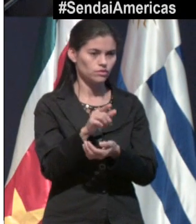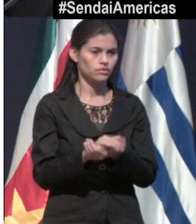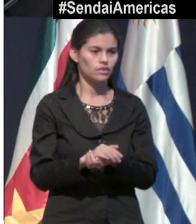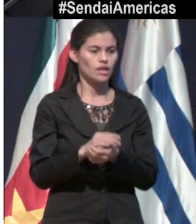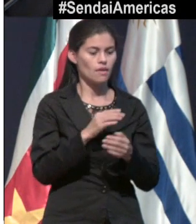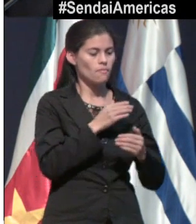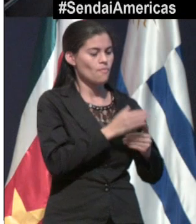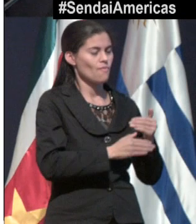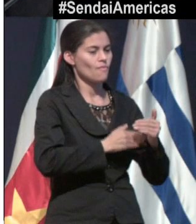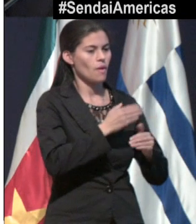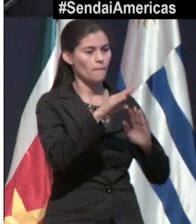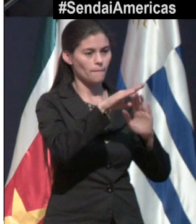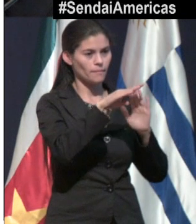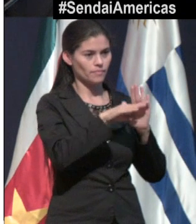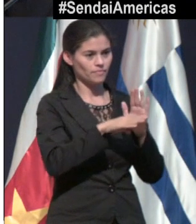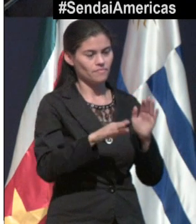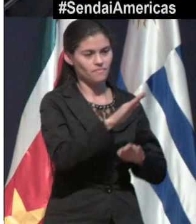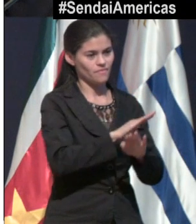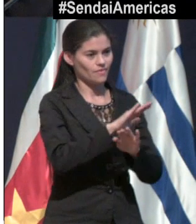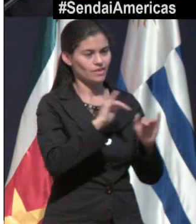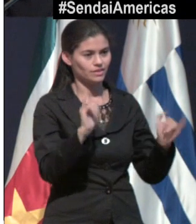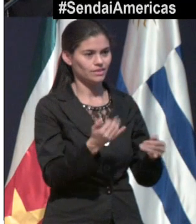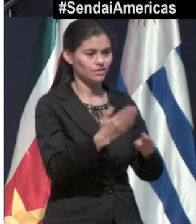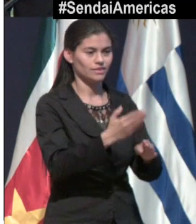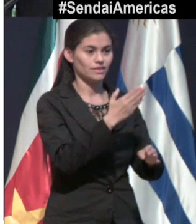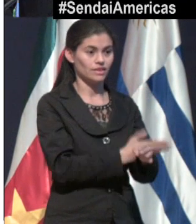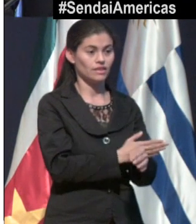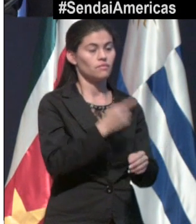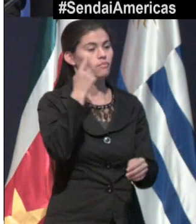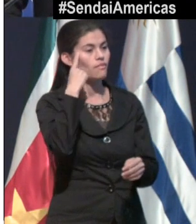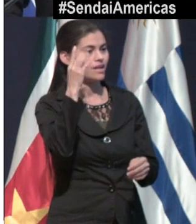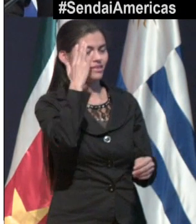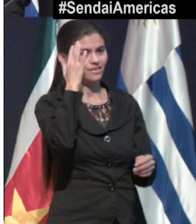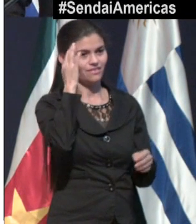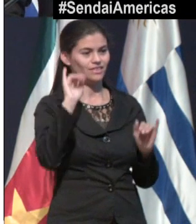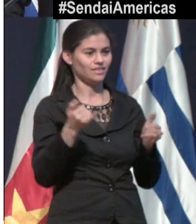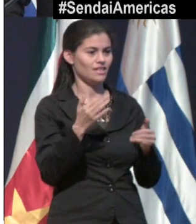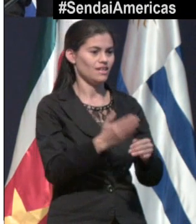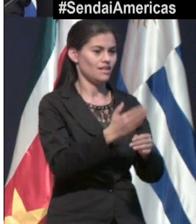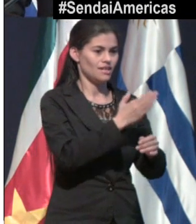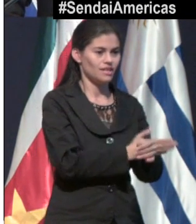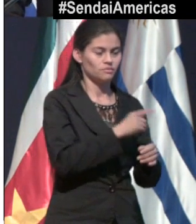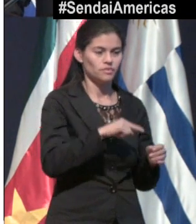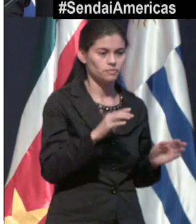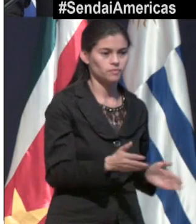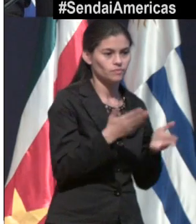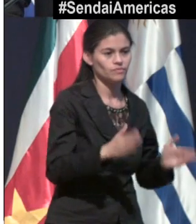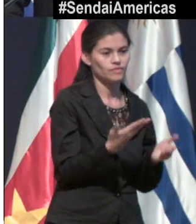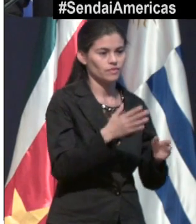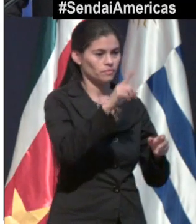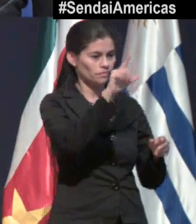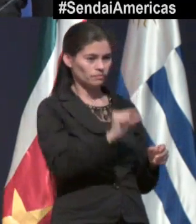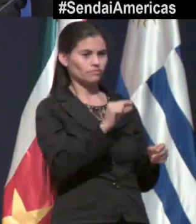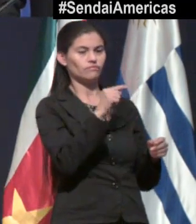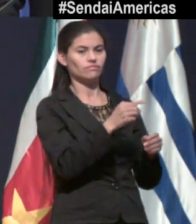ir construyendo un plan de acción que permita a la región contar con un referente para impulsar las acciones de reducción del riesgo